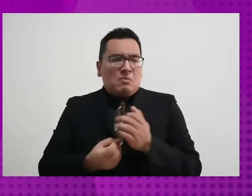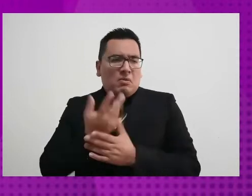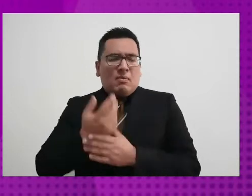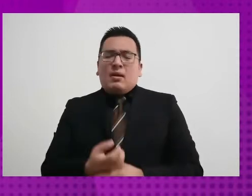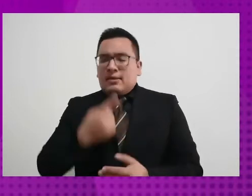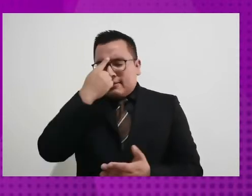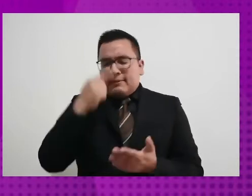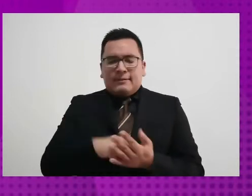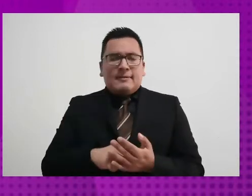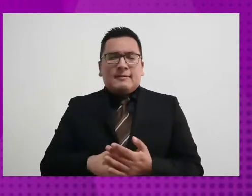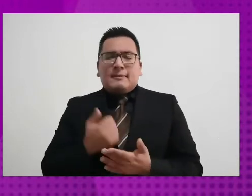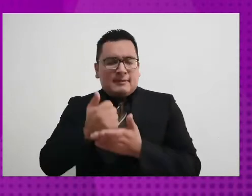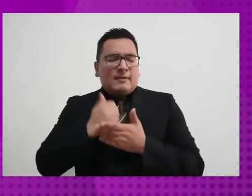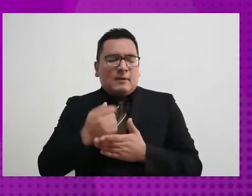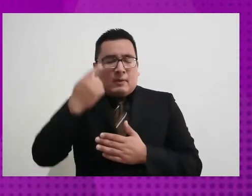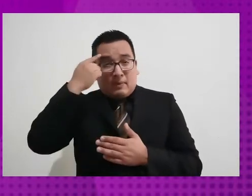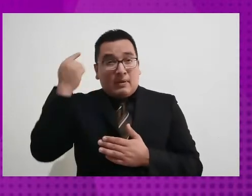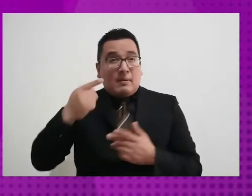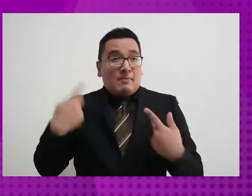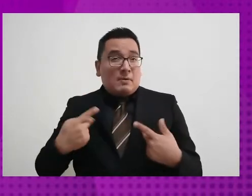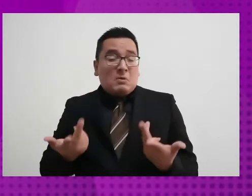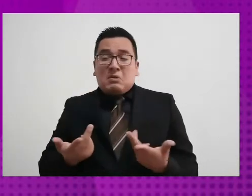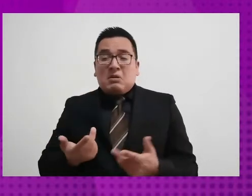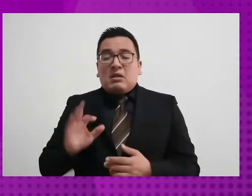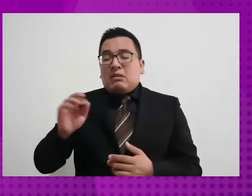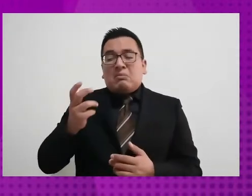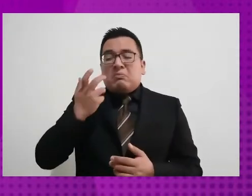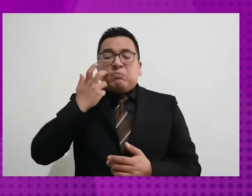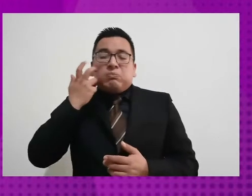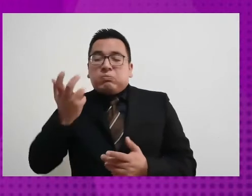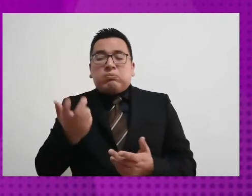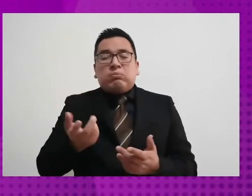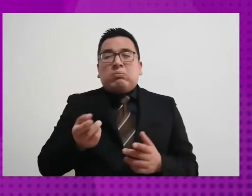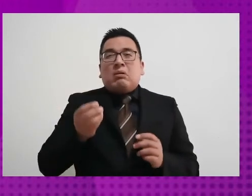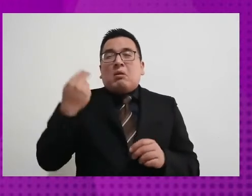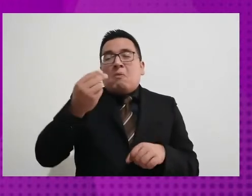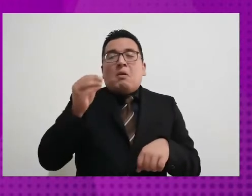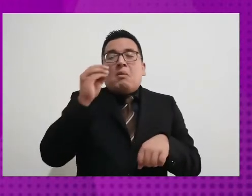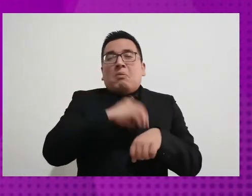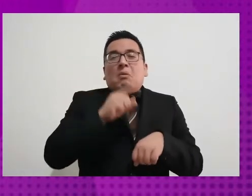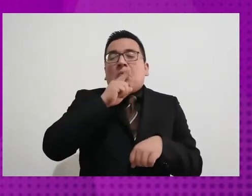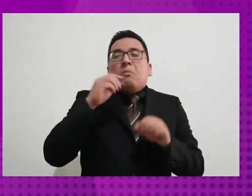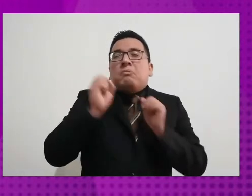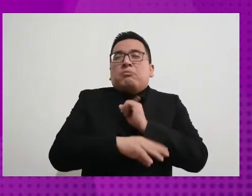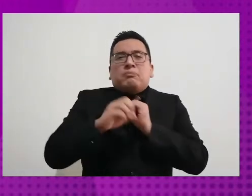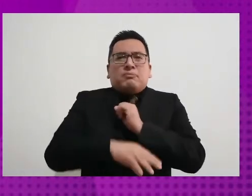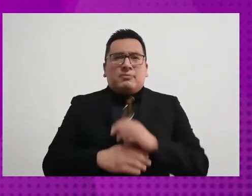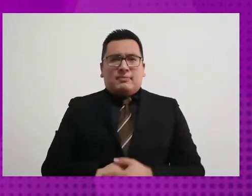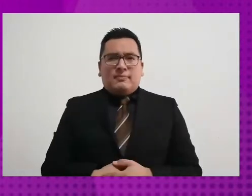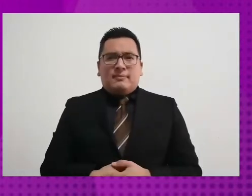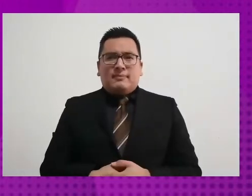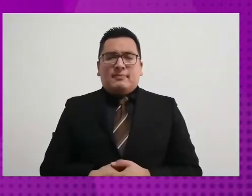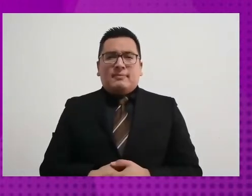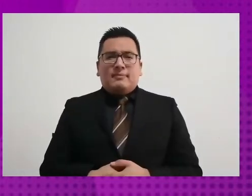un tema de inhibir, ¿no?, a las personas que no quieren encontrarse en un registro, no quieren aparecer en un registro público